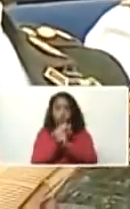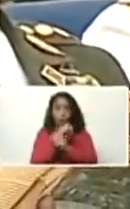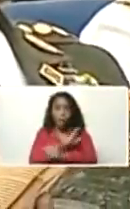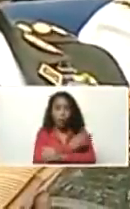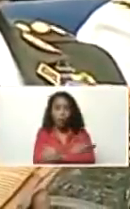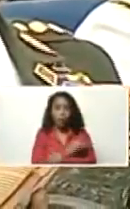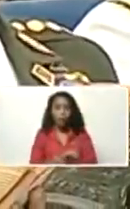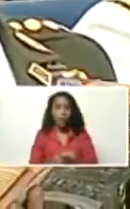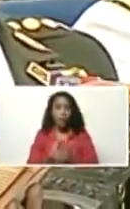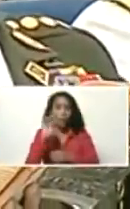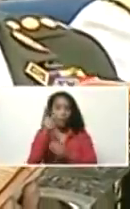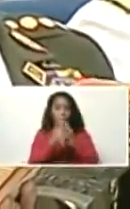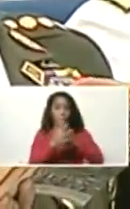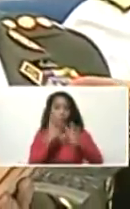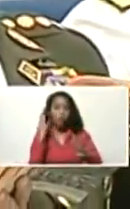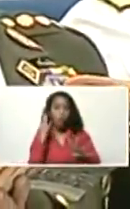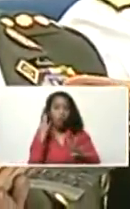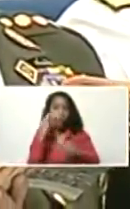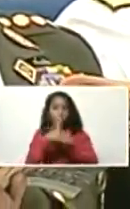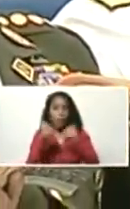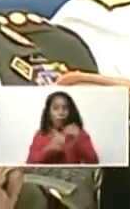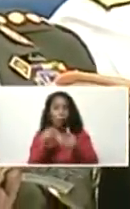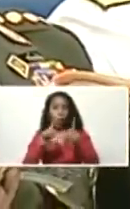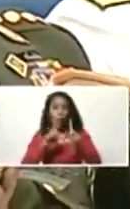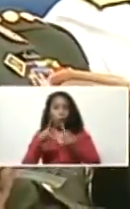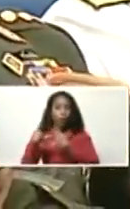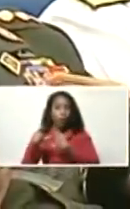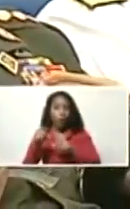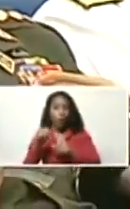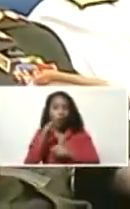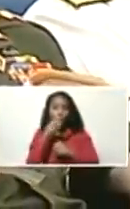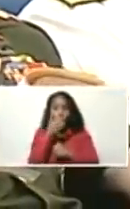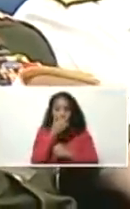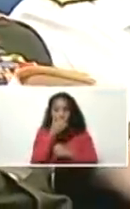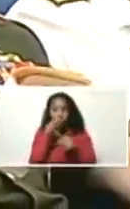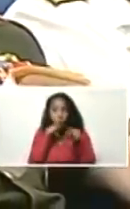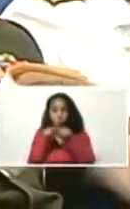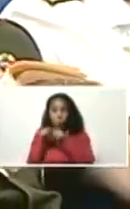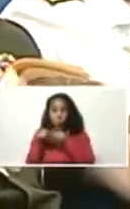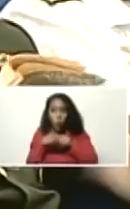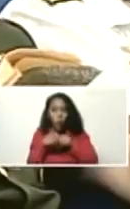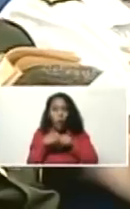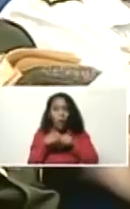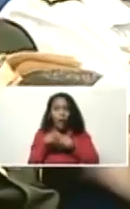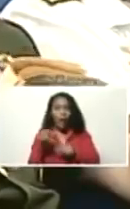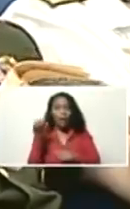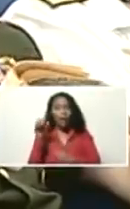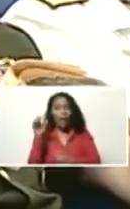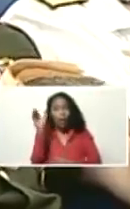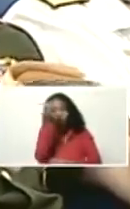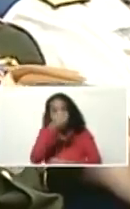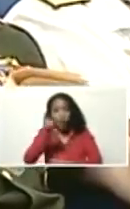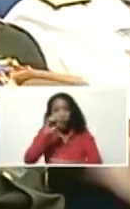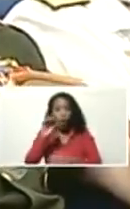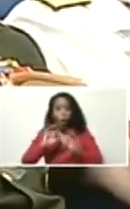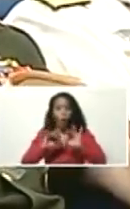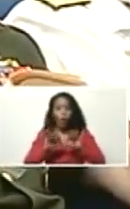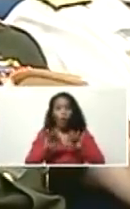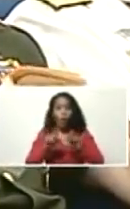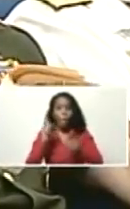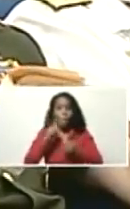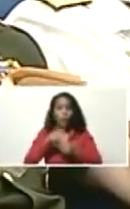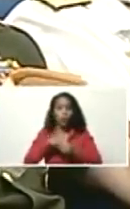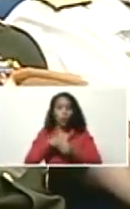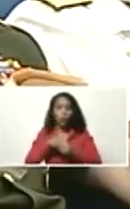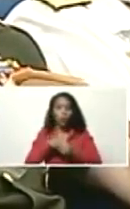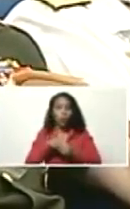En segunda fila quedaron, bajo la influencia de los laboratorios de rumores y de las manipulaciones del Nacional y Globovisión, los oficinistas de PDVSA,